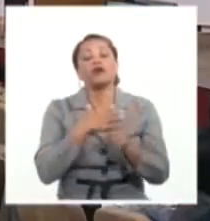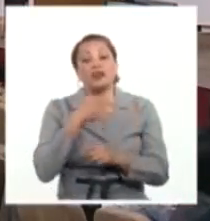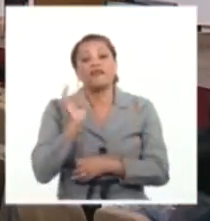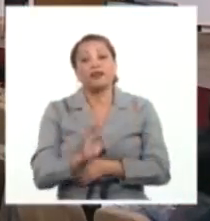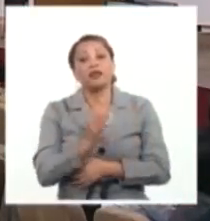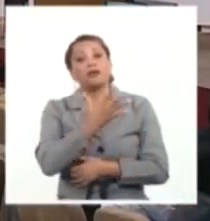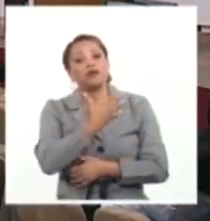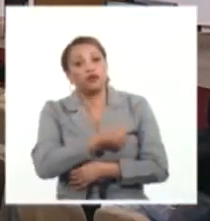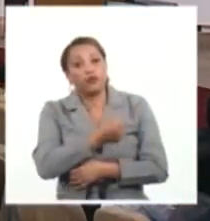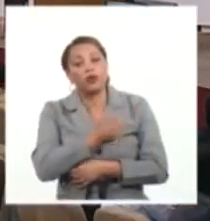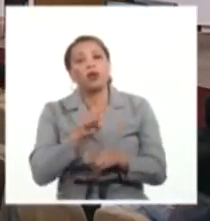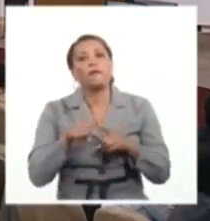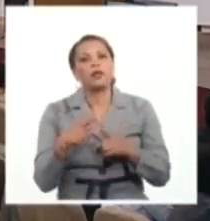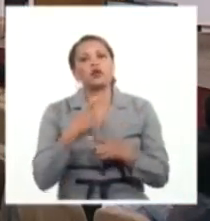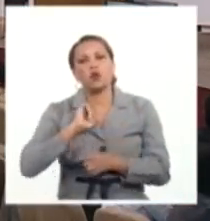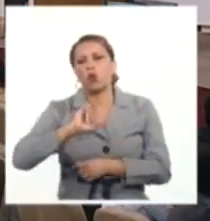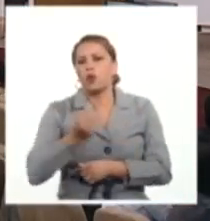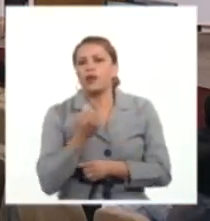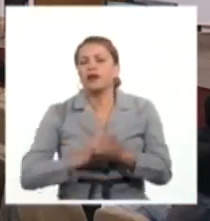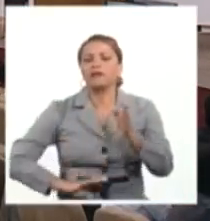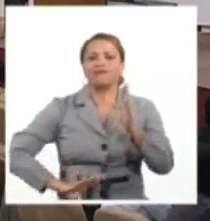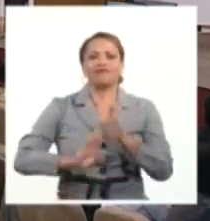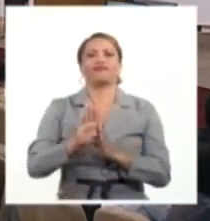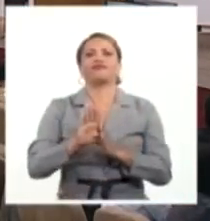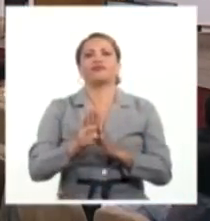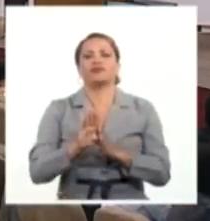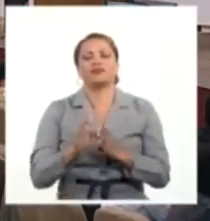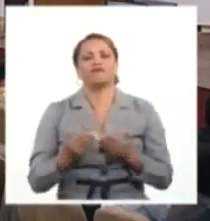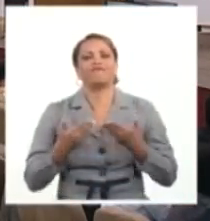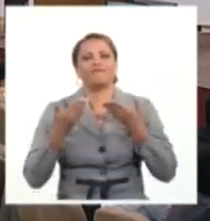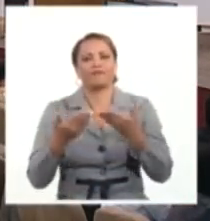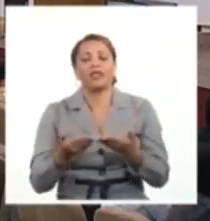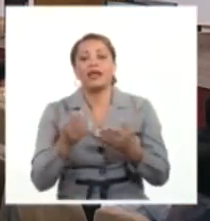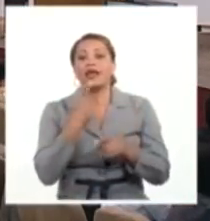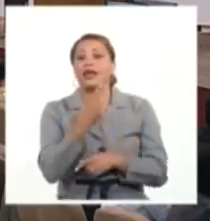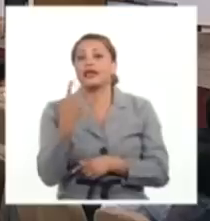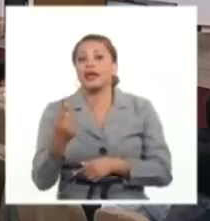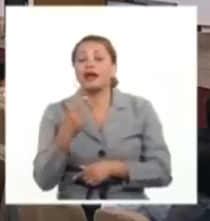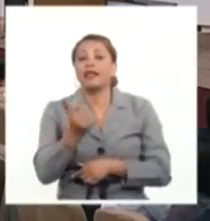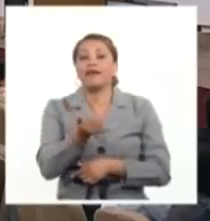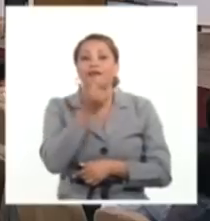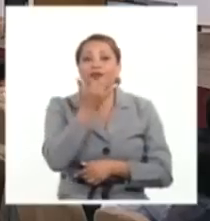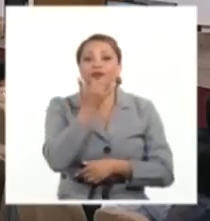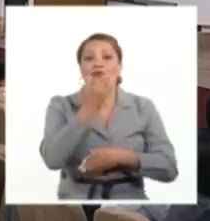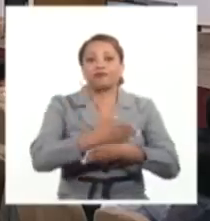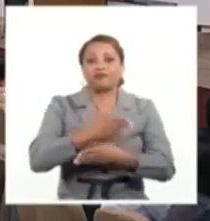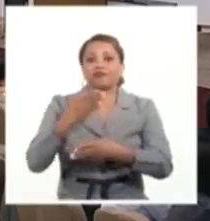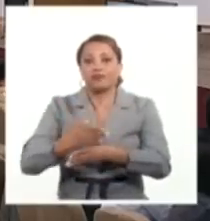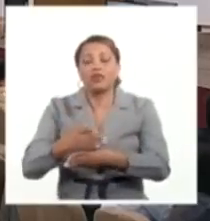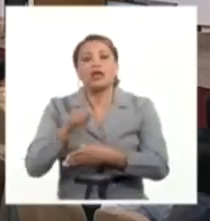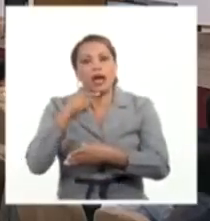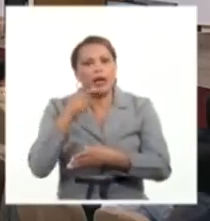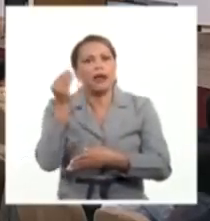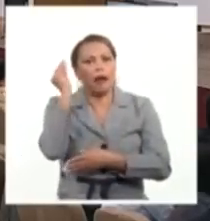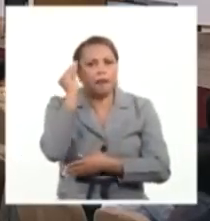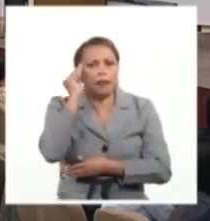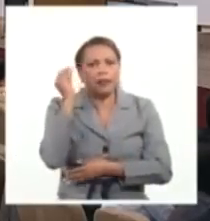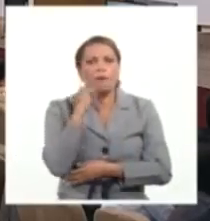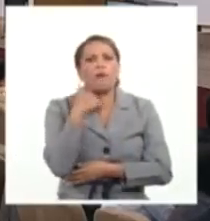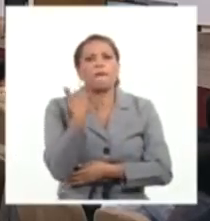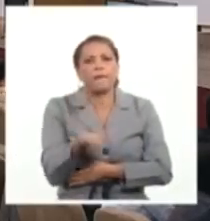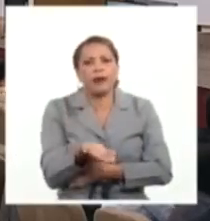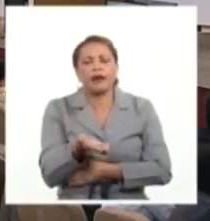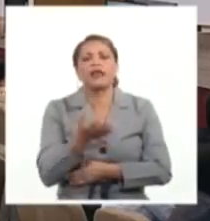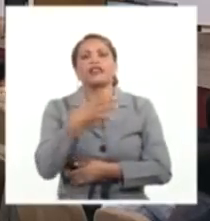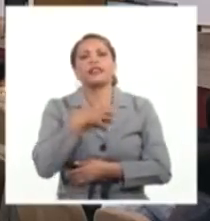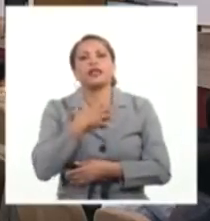nos obliga a superarnos. En cada confrontación con la dificultad se producen aprendizajes, se